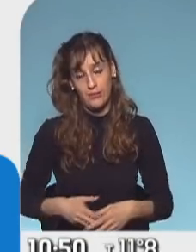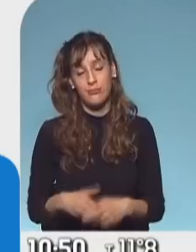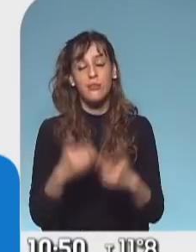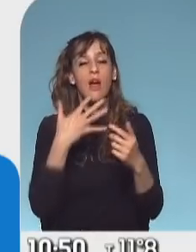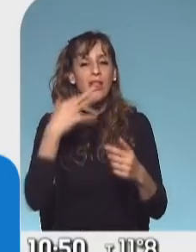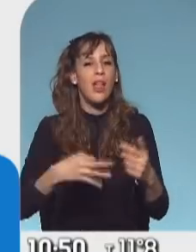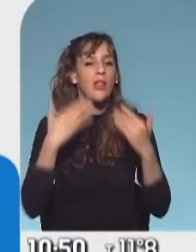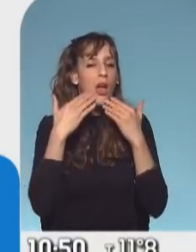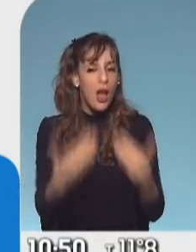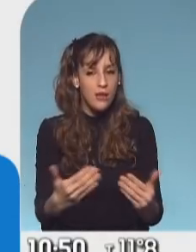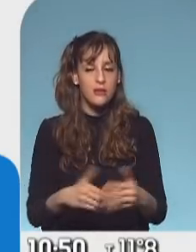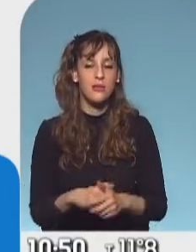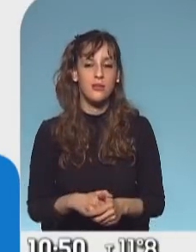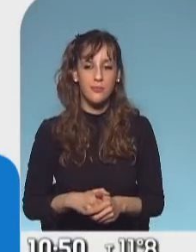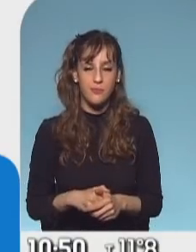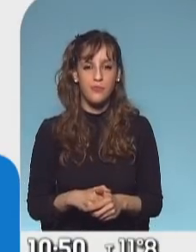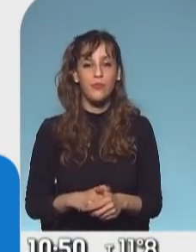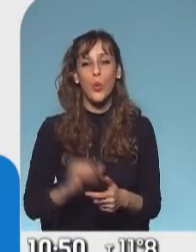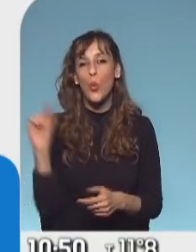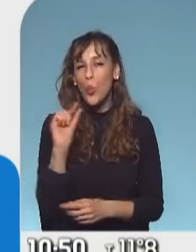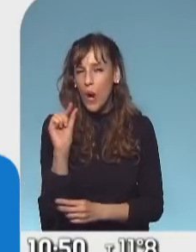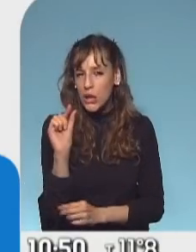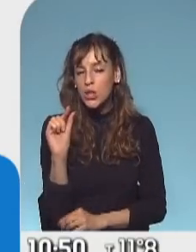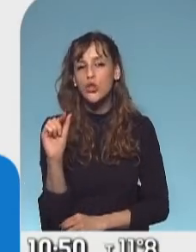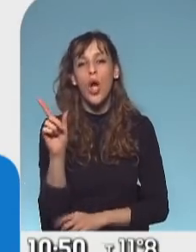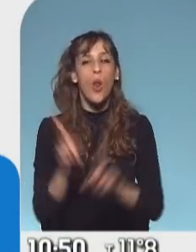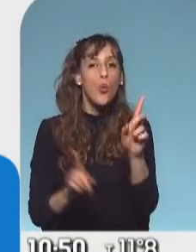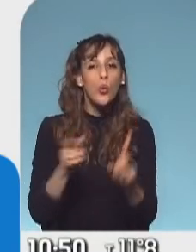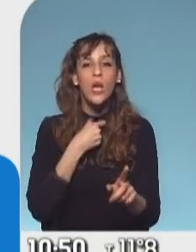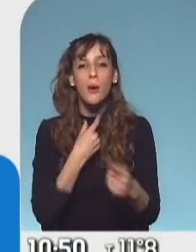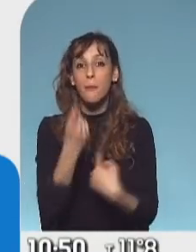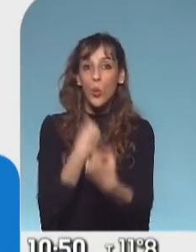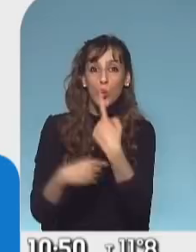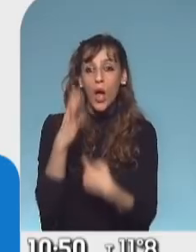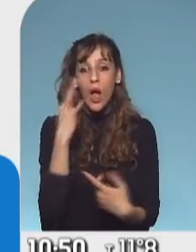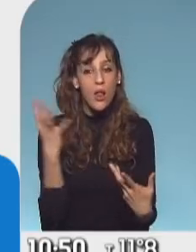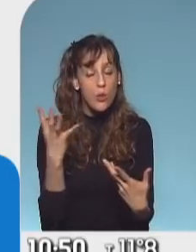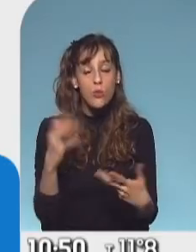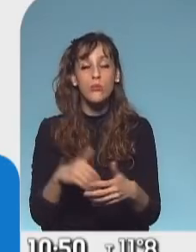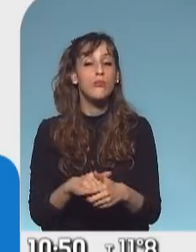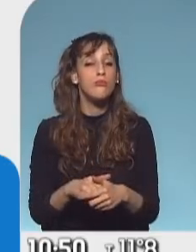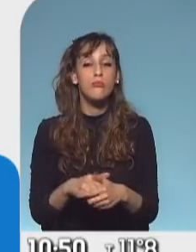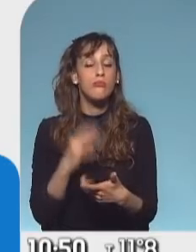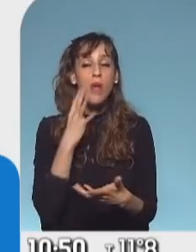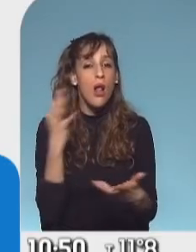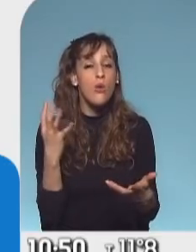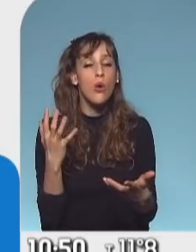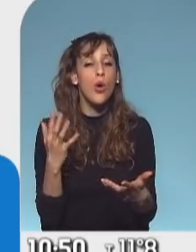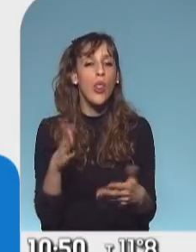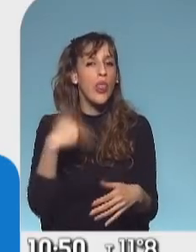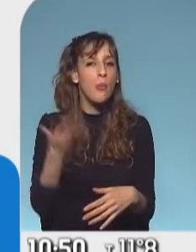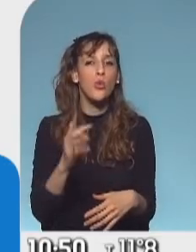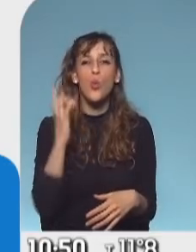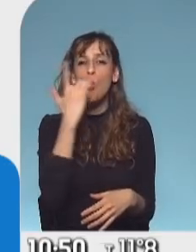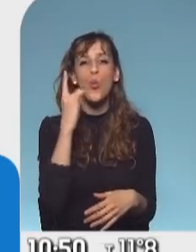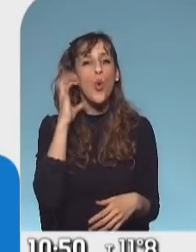agradezco. Tengo un ratito, si alguno quiere decirme algo, quiere preguntarme algo, quiere que comentemos algo, eso lo manejás vos,